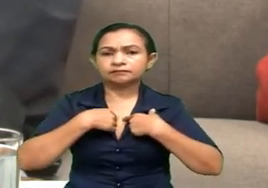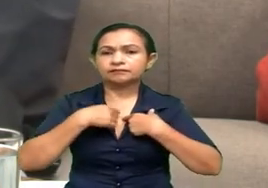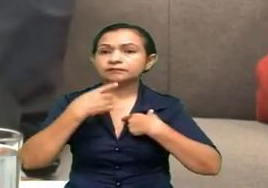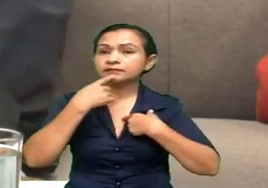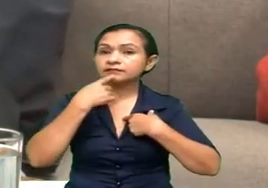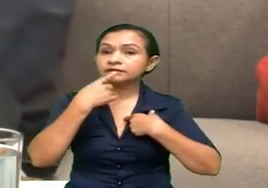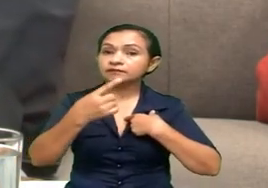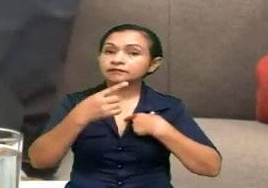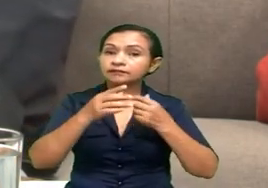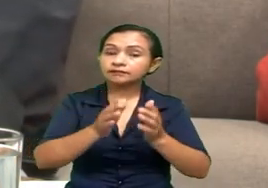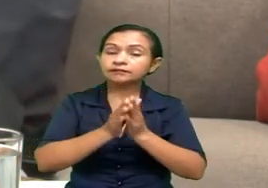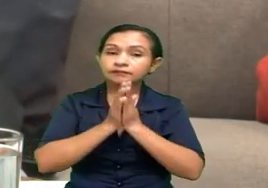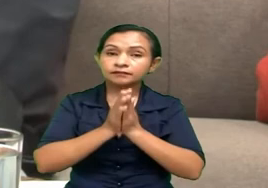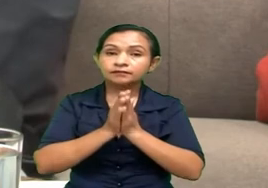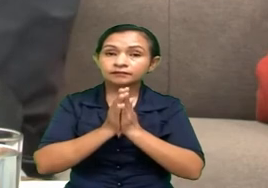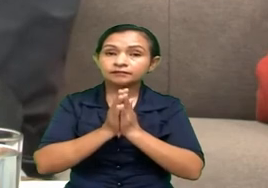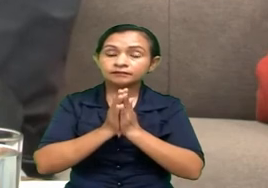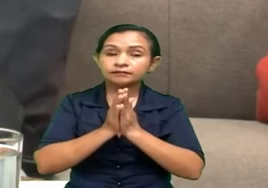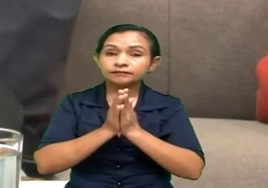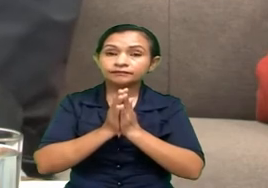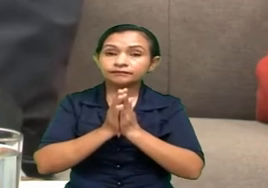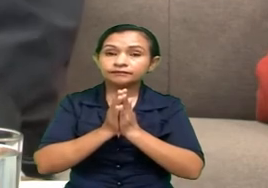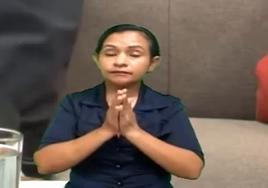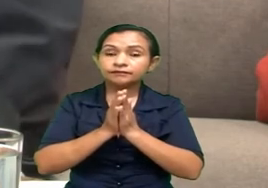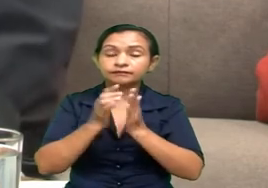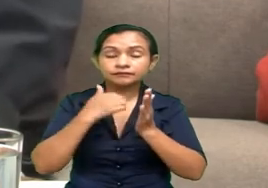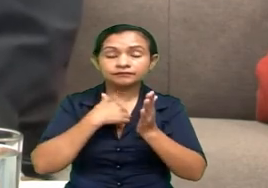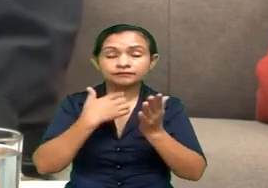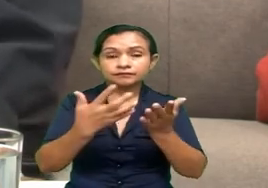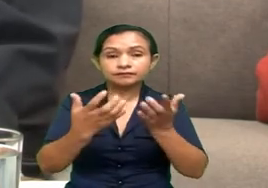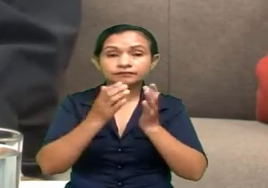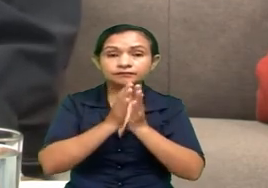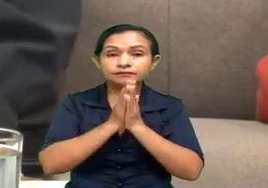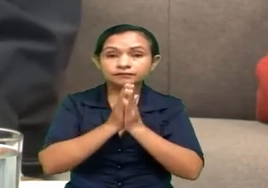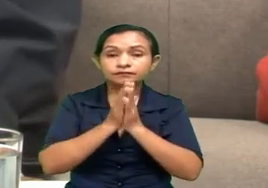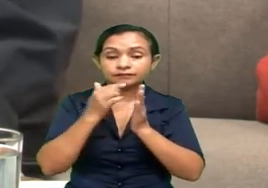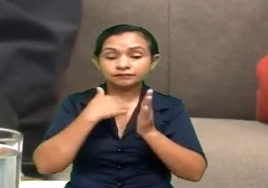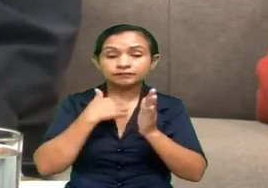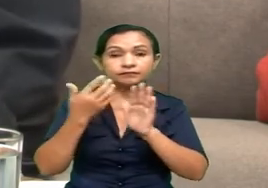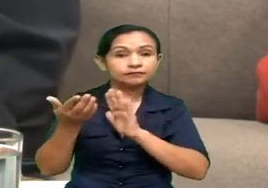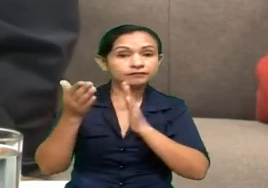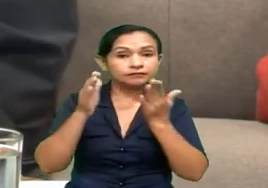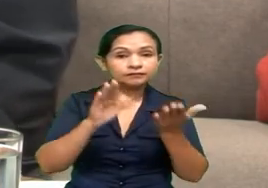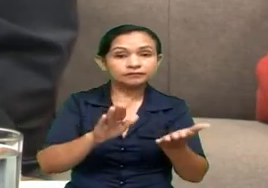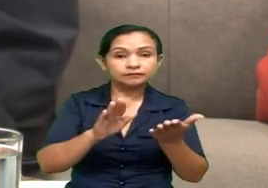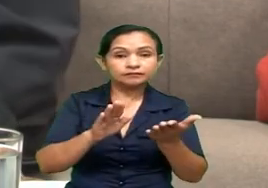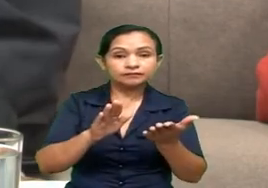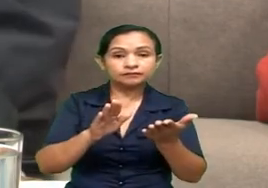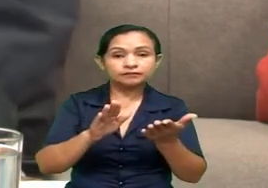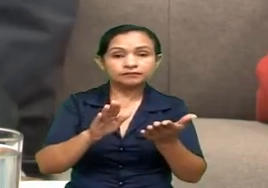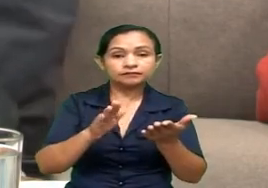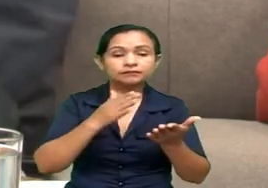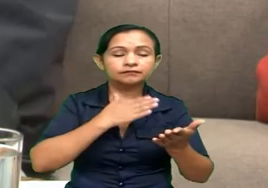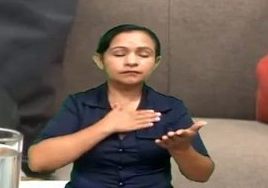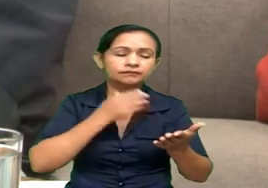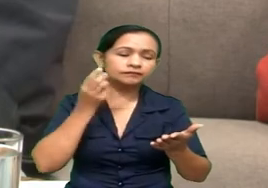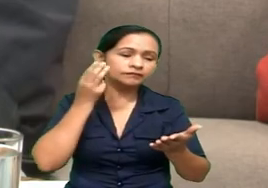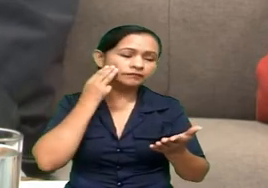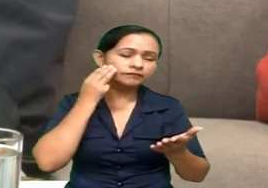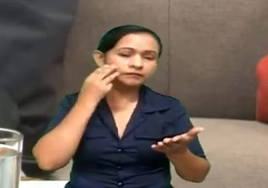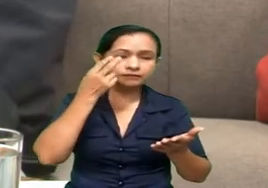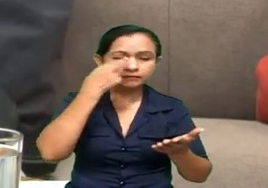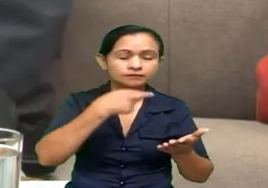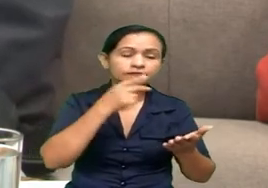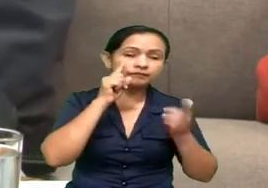pidió fue yo lo único que pido es que si muero, que alguien se haga cargo de mi mamá.